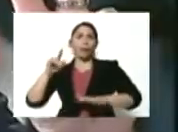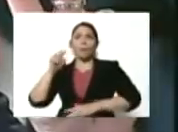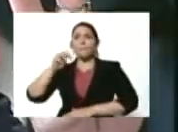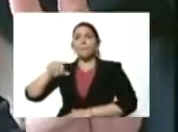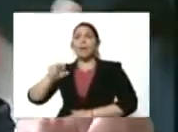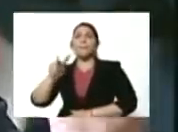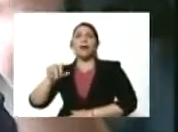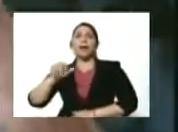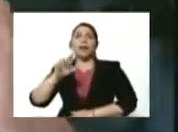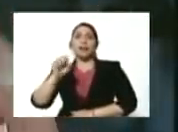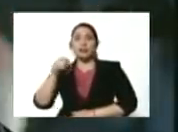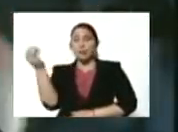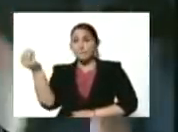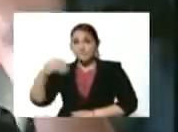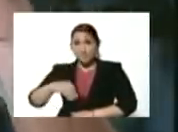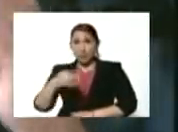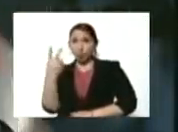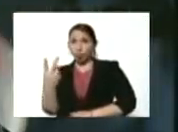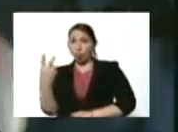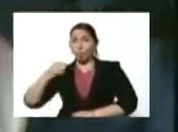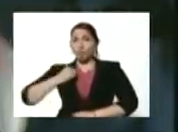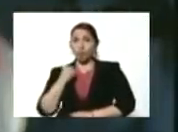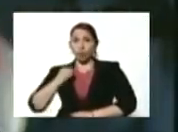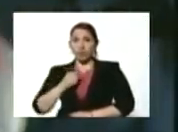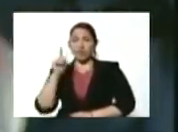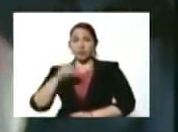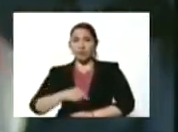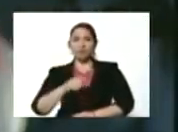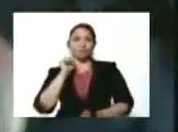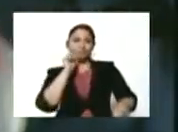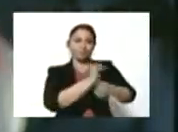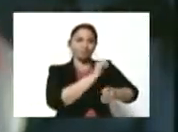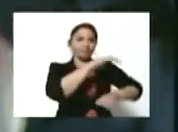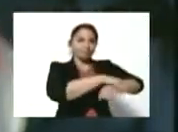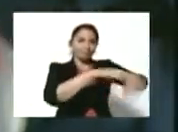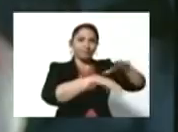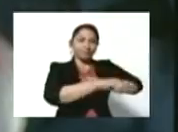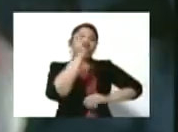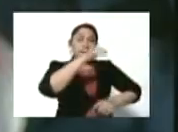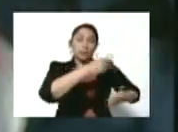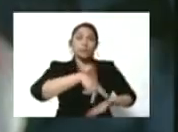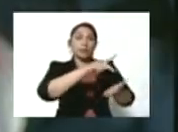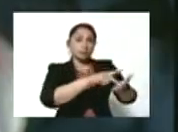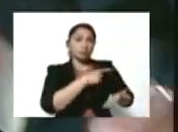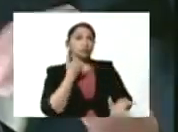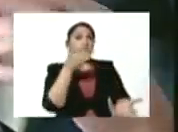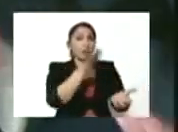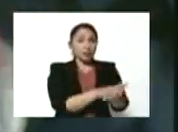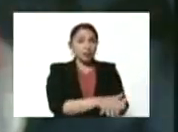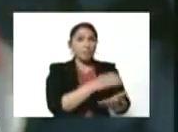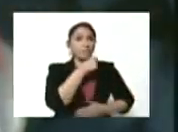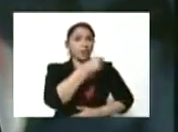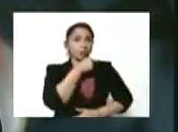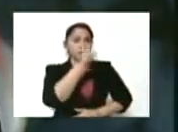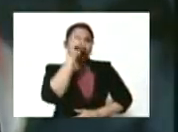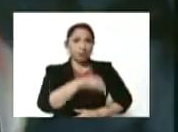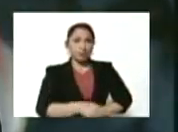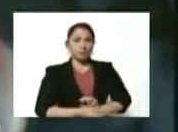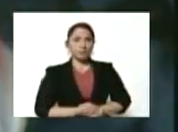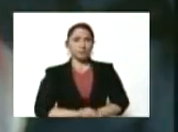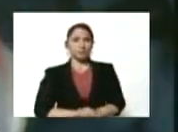dos policías de Chacao más fueron capturados, confesaron su participación en el homicidio de Ricardo Durán, estaban